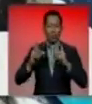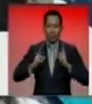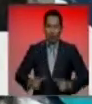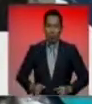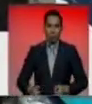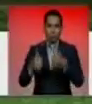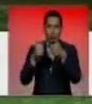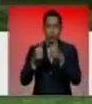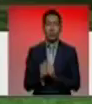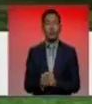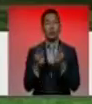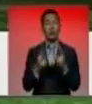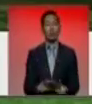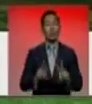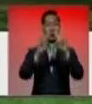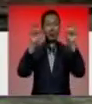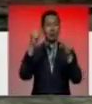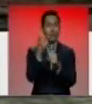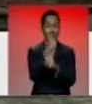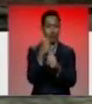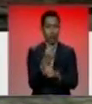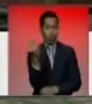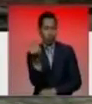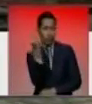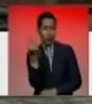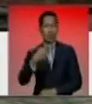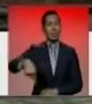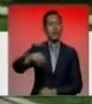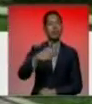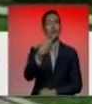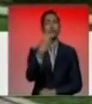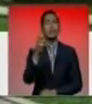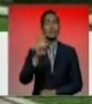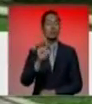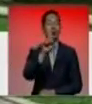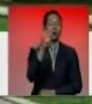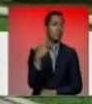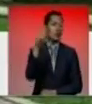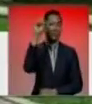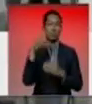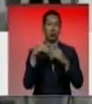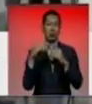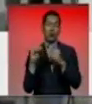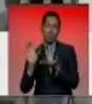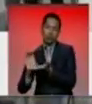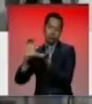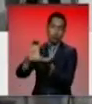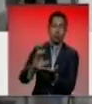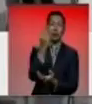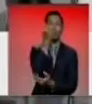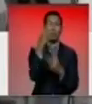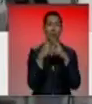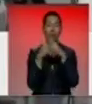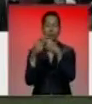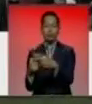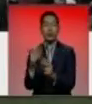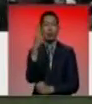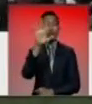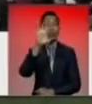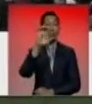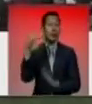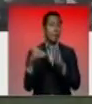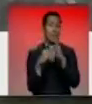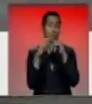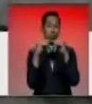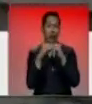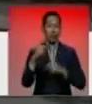torno al trabajo joven, el candidato de gobierno plantea destinar 241 millones de dólares para créditos de hasta 15 mil dólares para que los